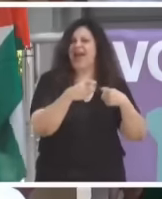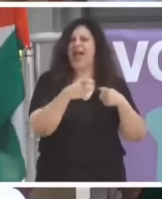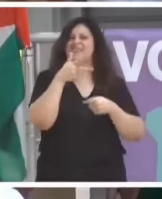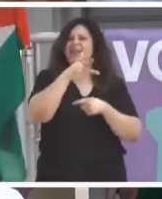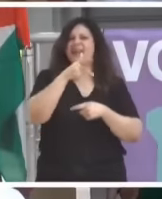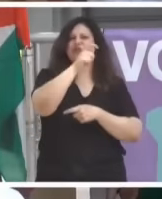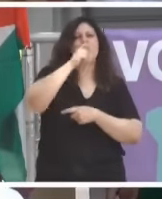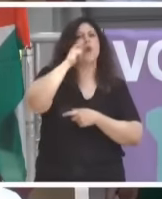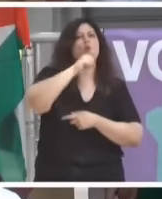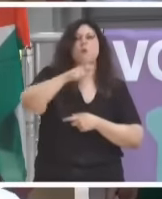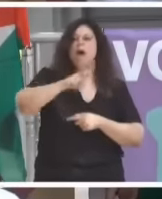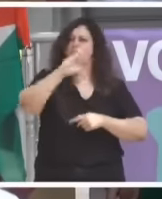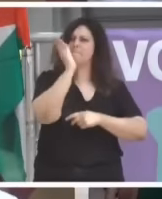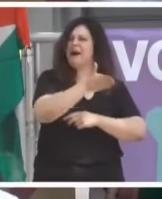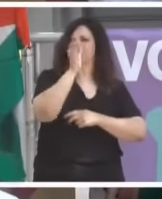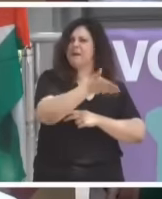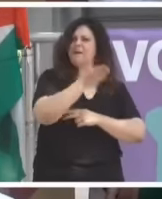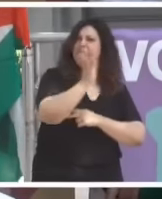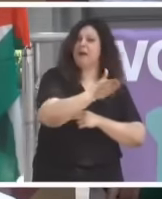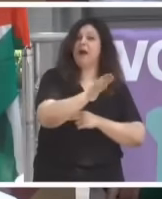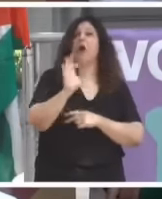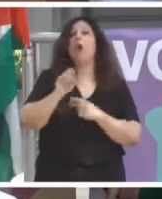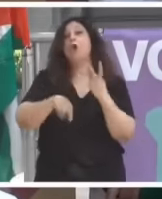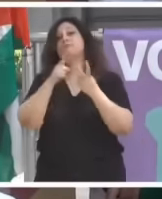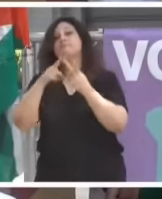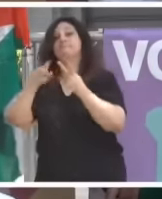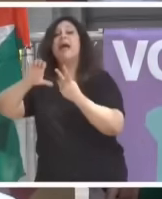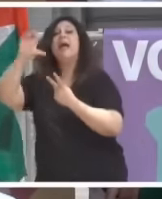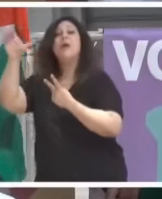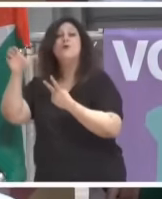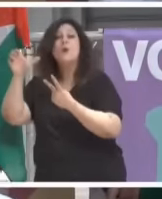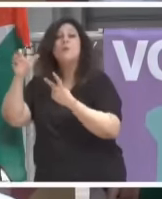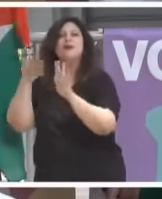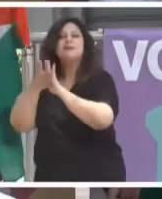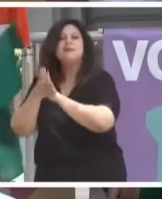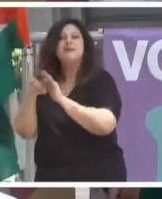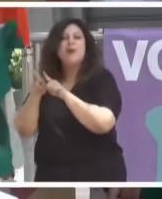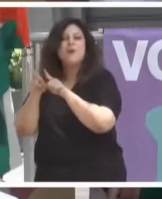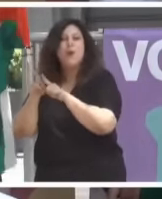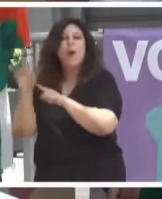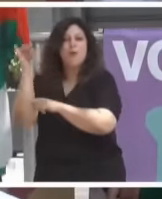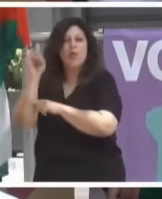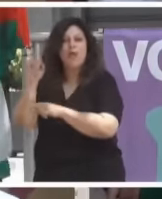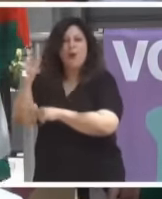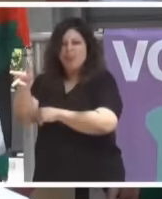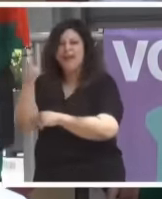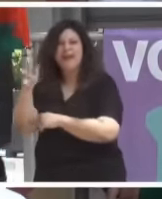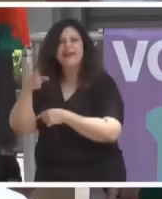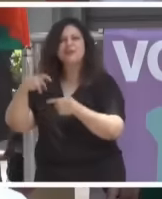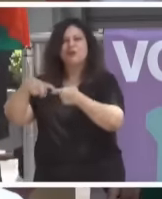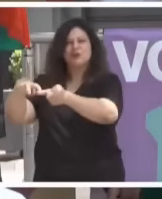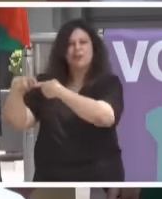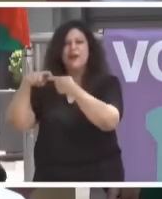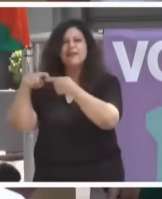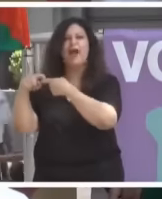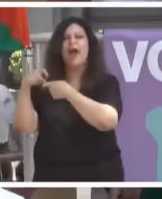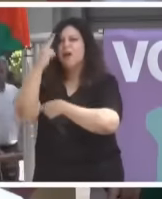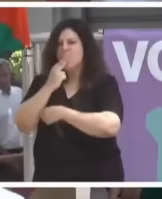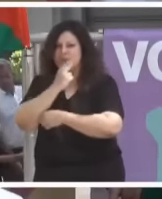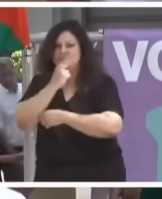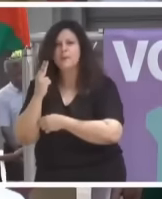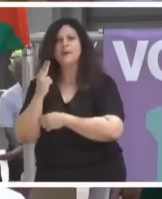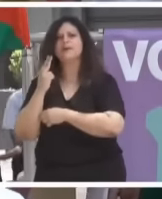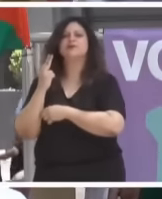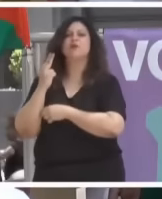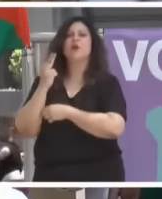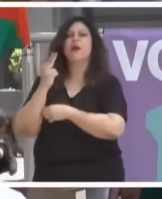derechos humanos, o la Europa que representa Podemos, la de los derechos, la de la solidaridad, la del compromiso,